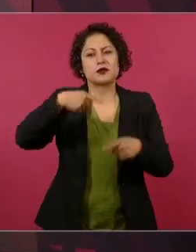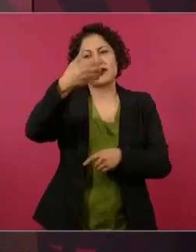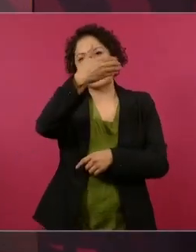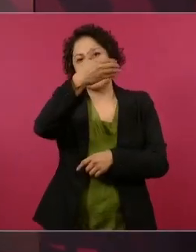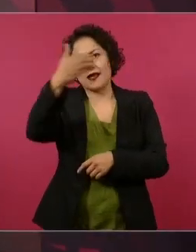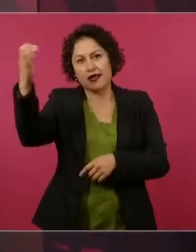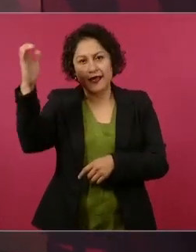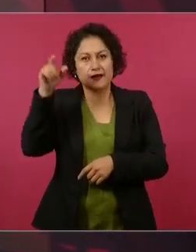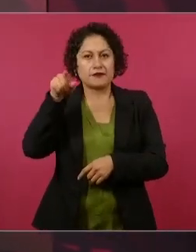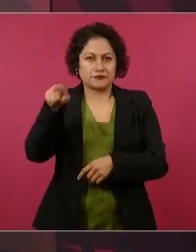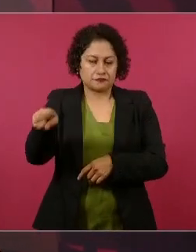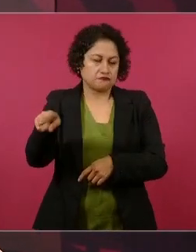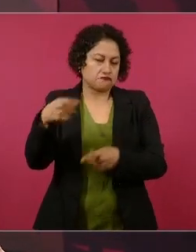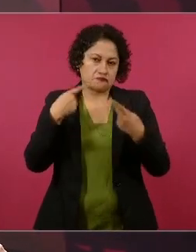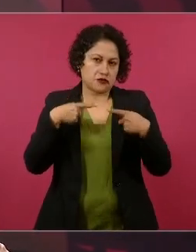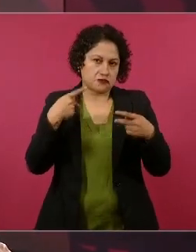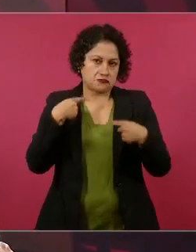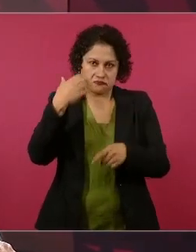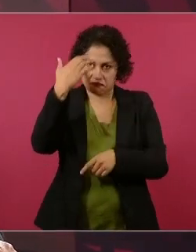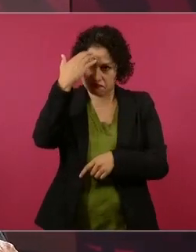los rancheros,